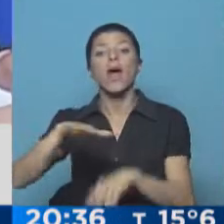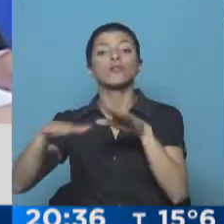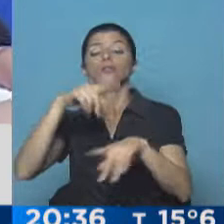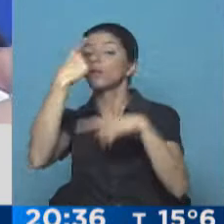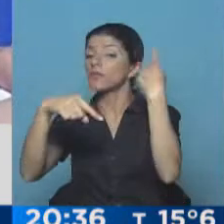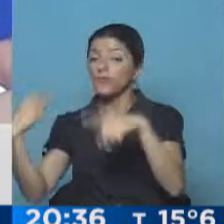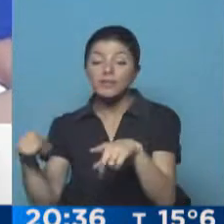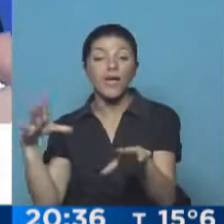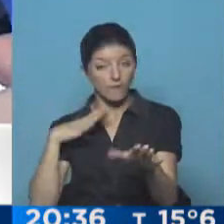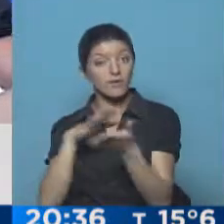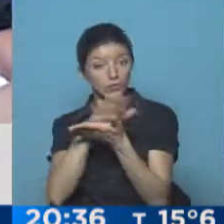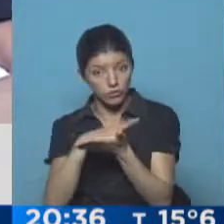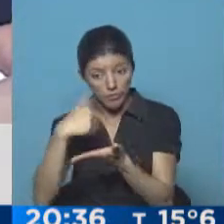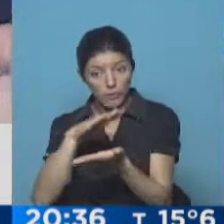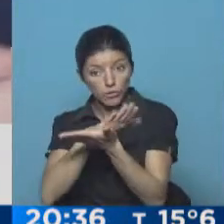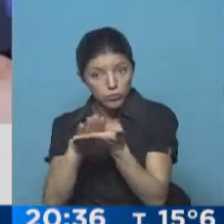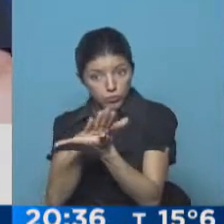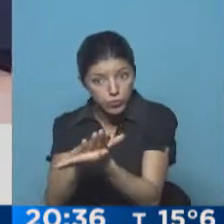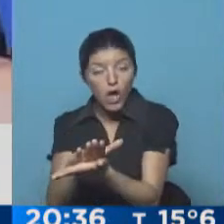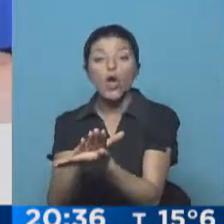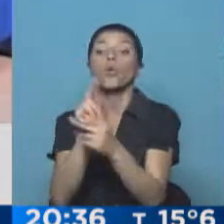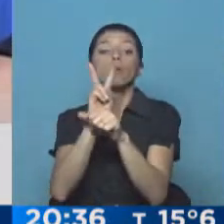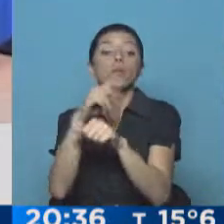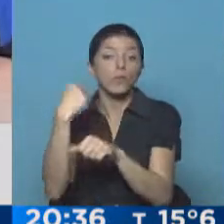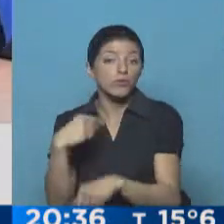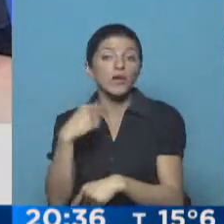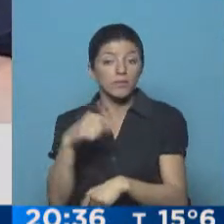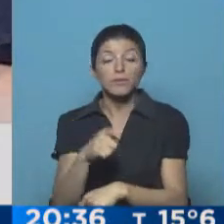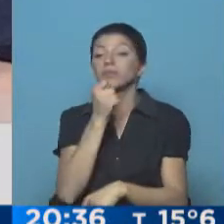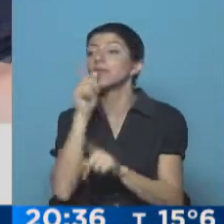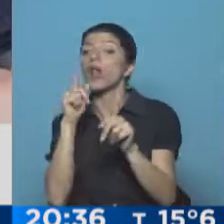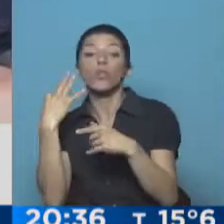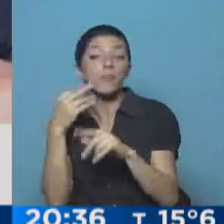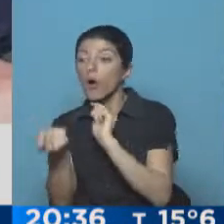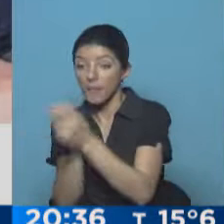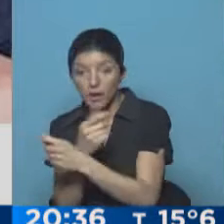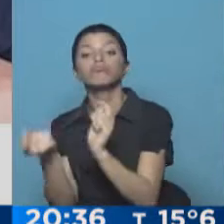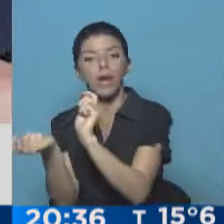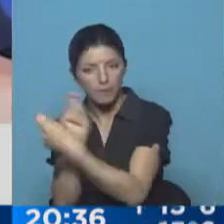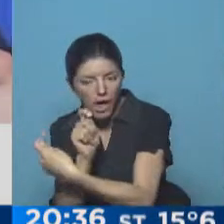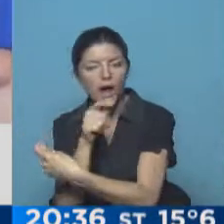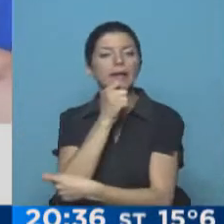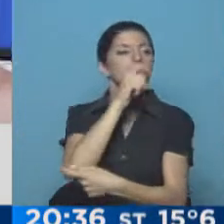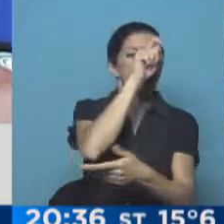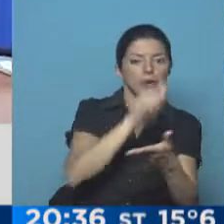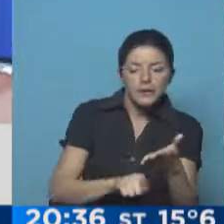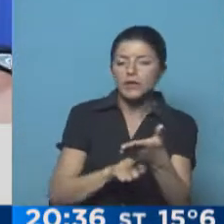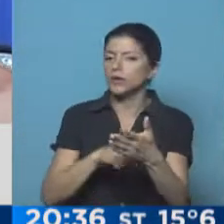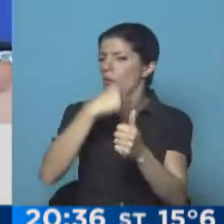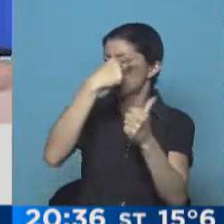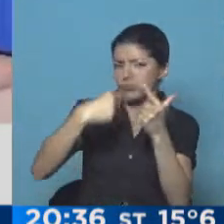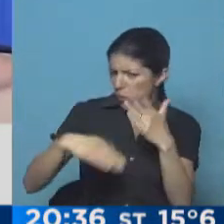asignaturas pendientes, cuidando lo que haya que cuidar, cambiando lo que haya que cambiar, corregir lo que haya que corregir,